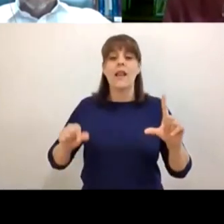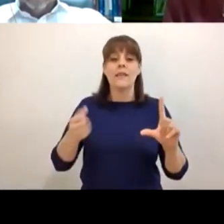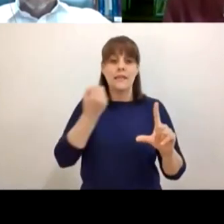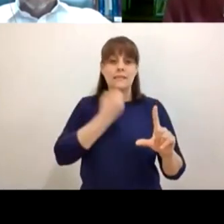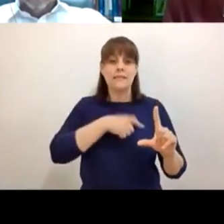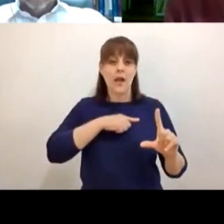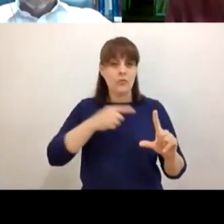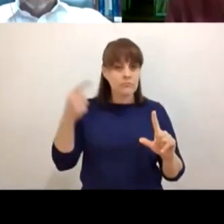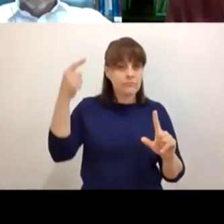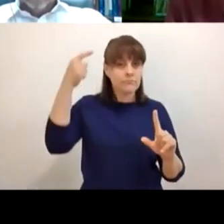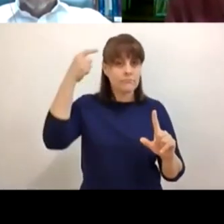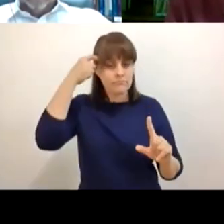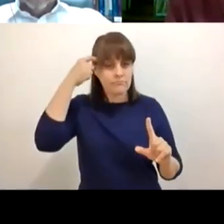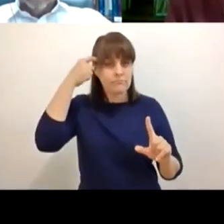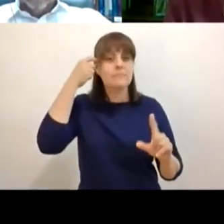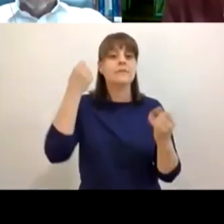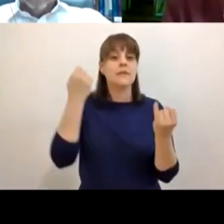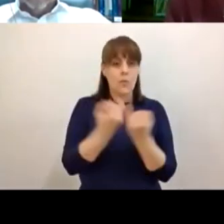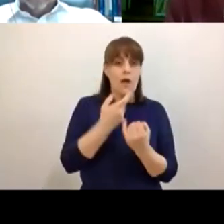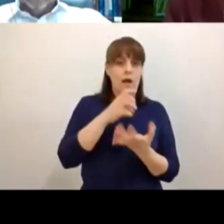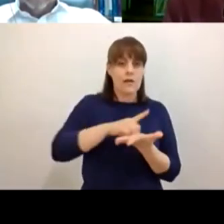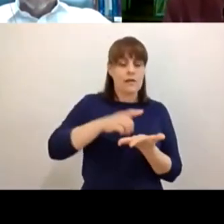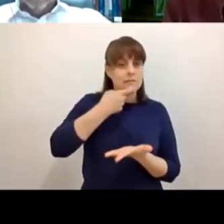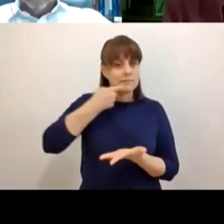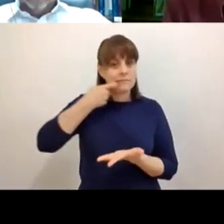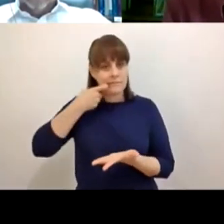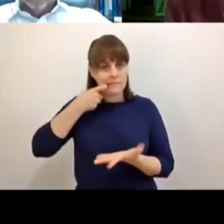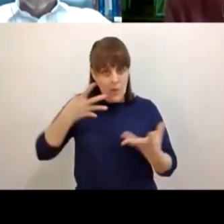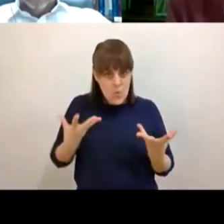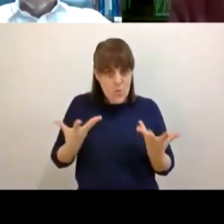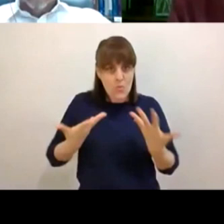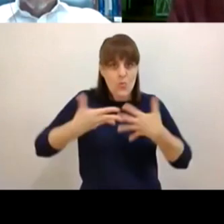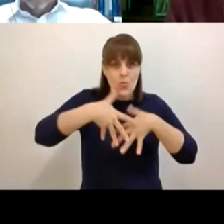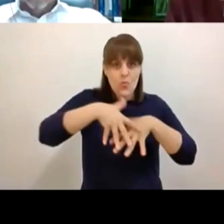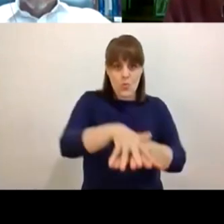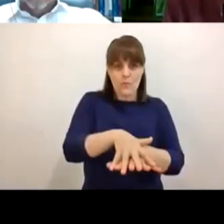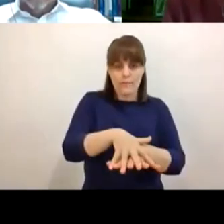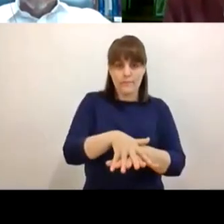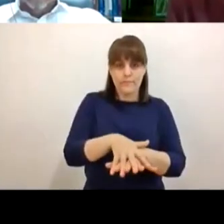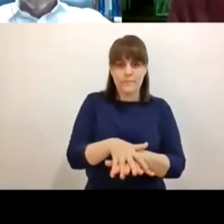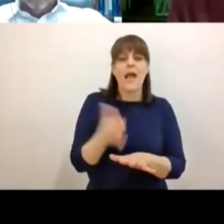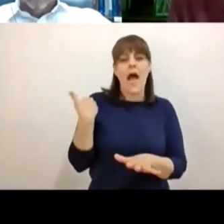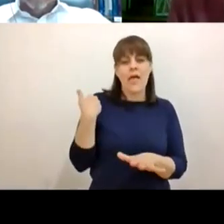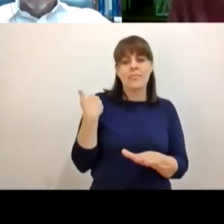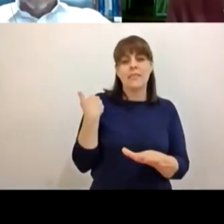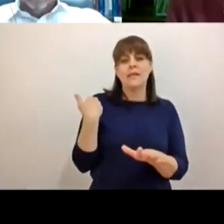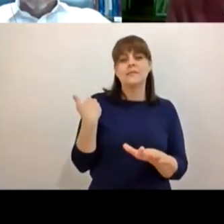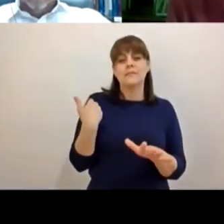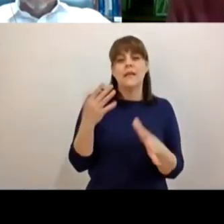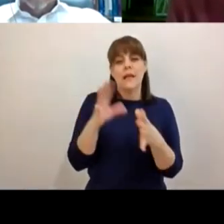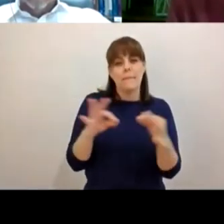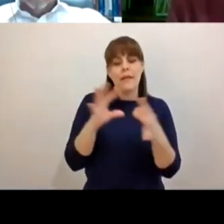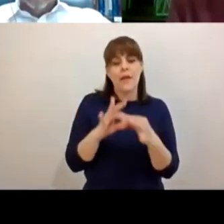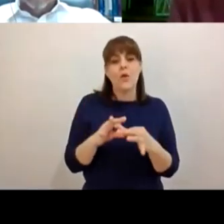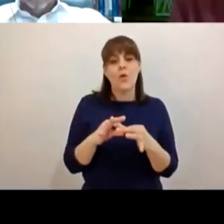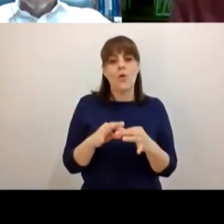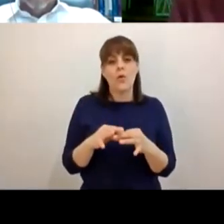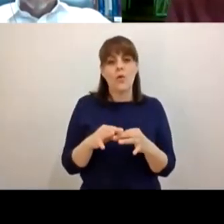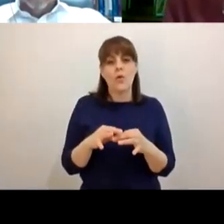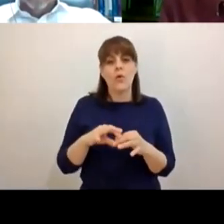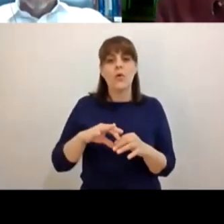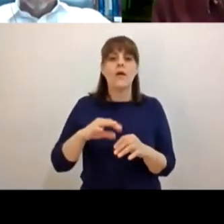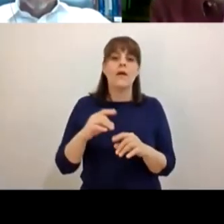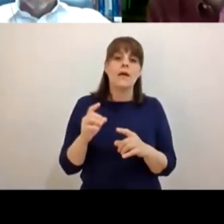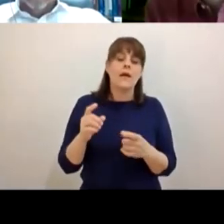importante porque desde el punto de vista técnico, como ya se ha comentado aquí muchas veces, es mucho más común la presencia de otro